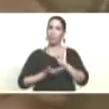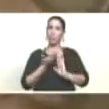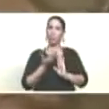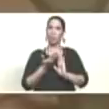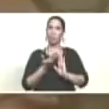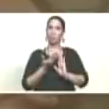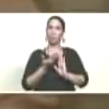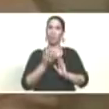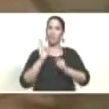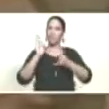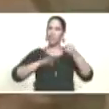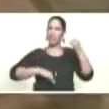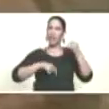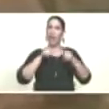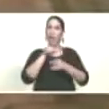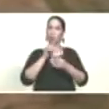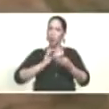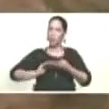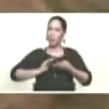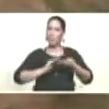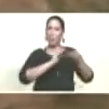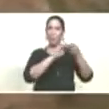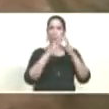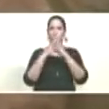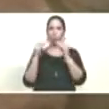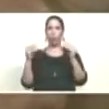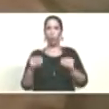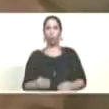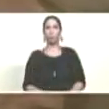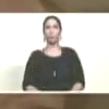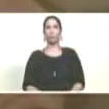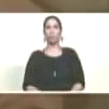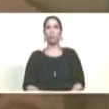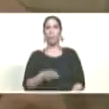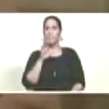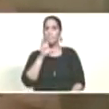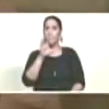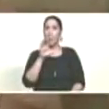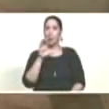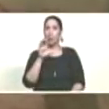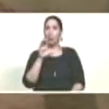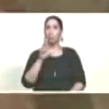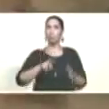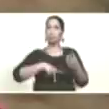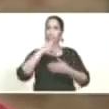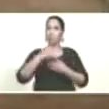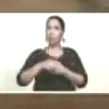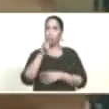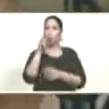Al final esto es lo que resuelve todo. El plan de la patria 2025, compañero.